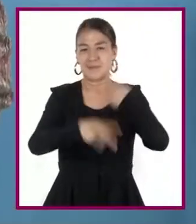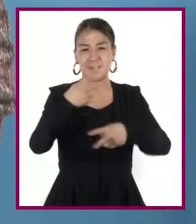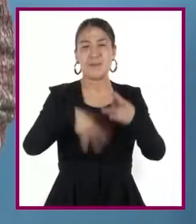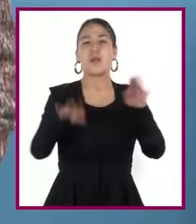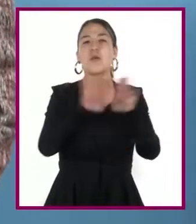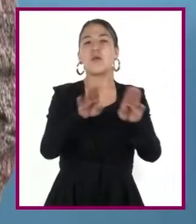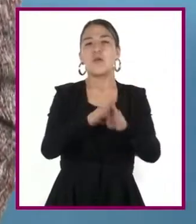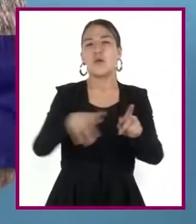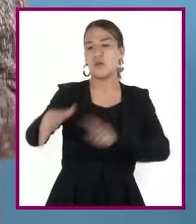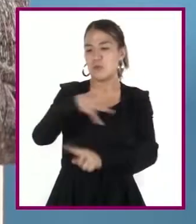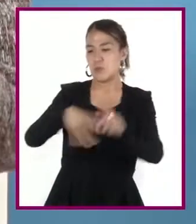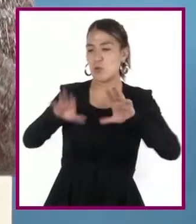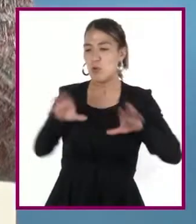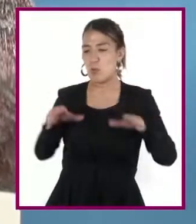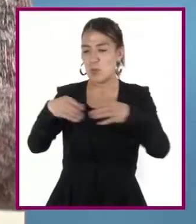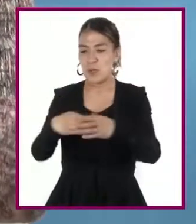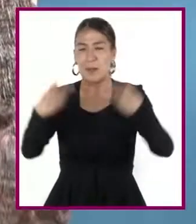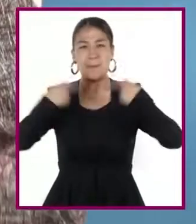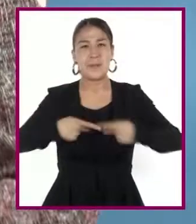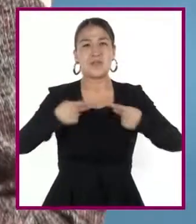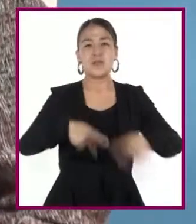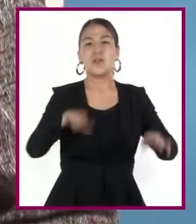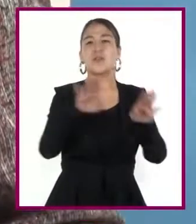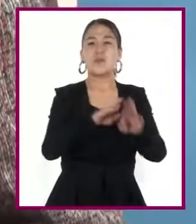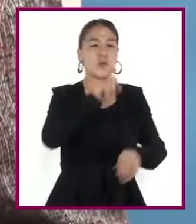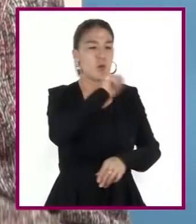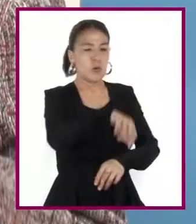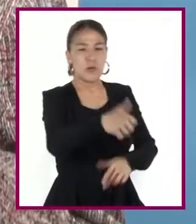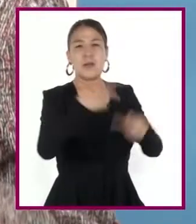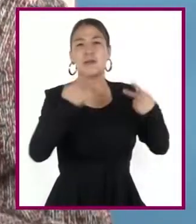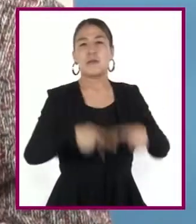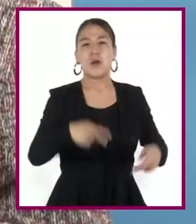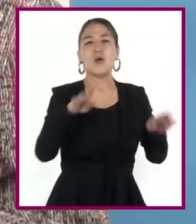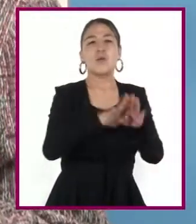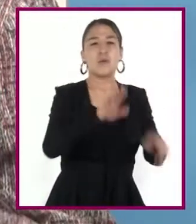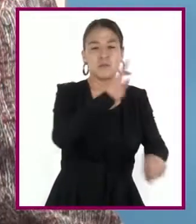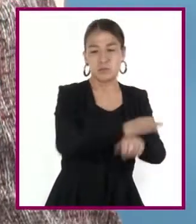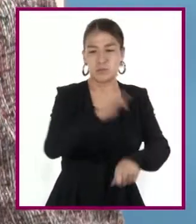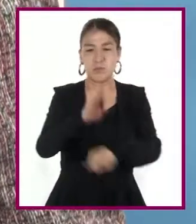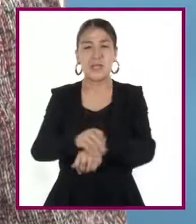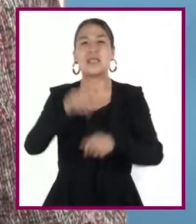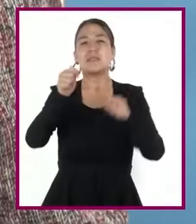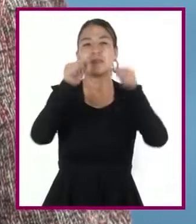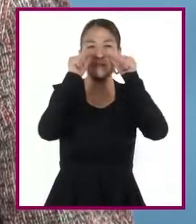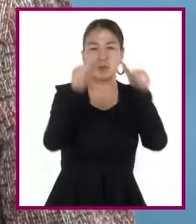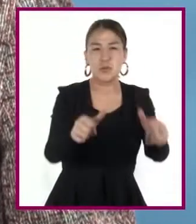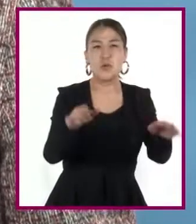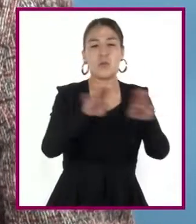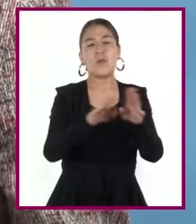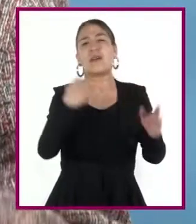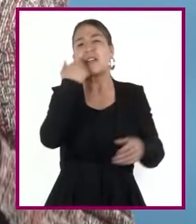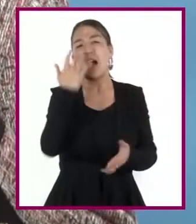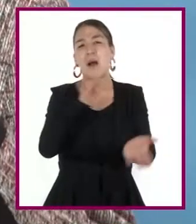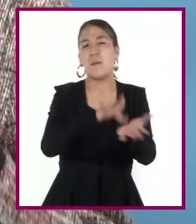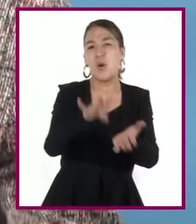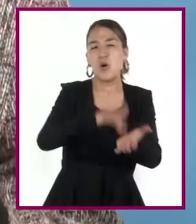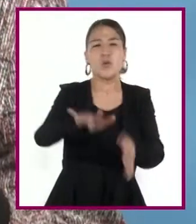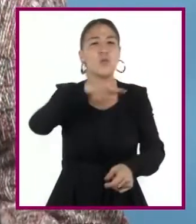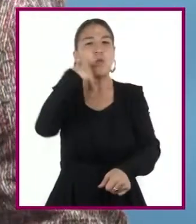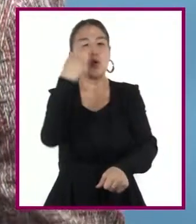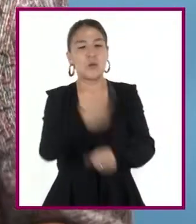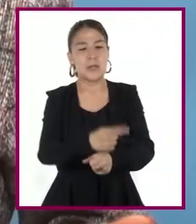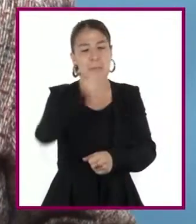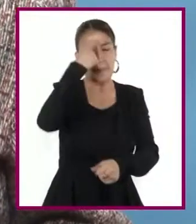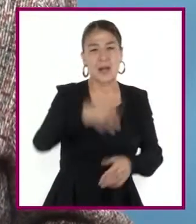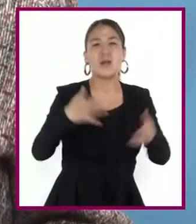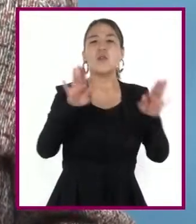comunidades y sus dirigentes a través de medidas conciliadoras, servicios altruistas, entre otros medios, alentando el